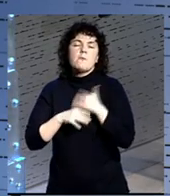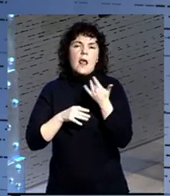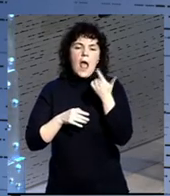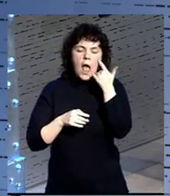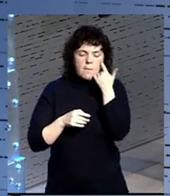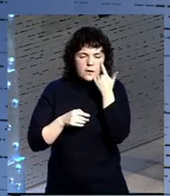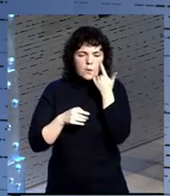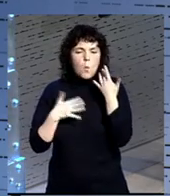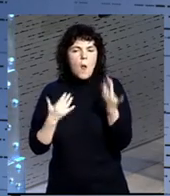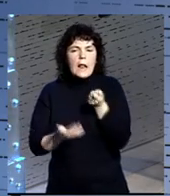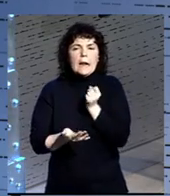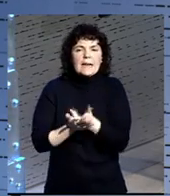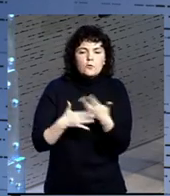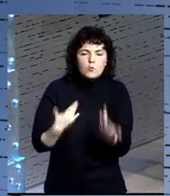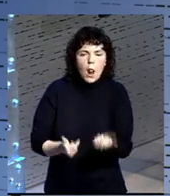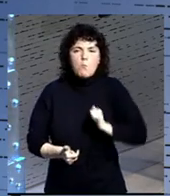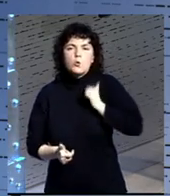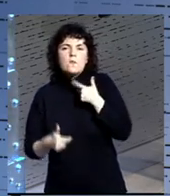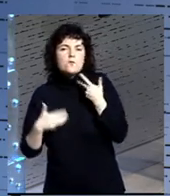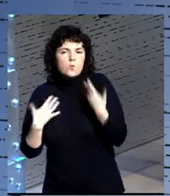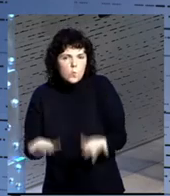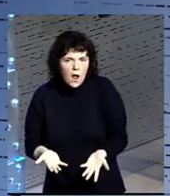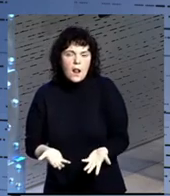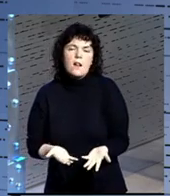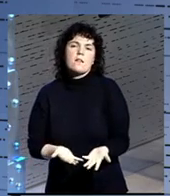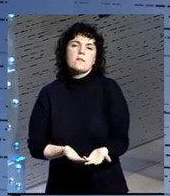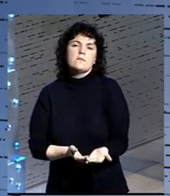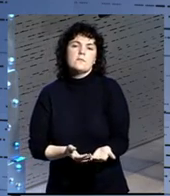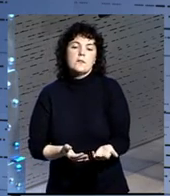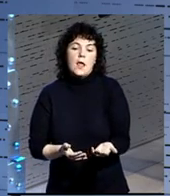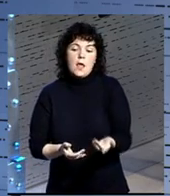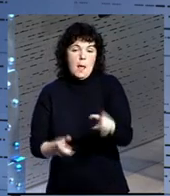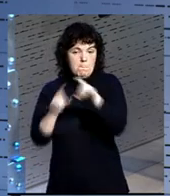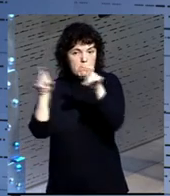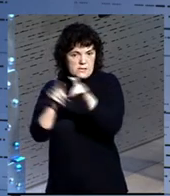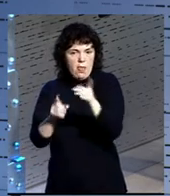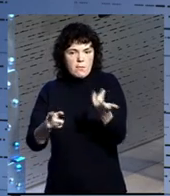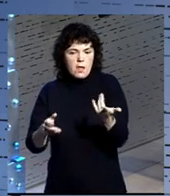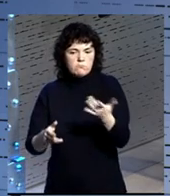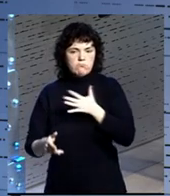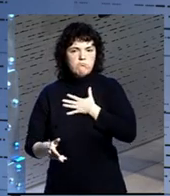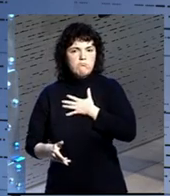son los retos, las oportunidades que ha de afrontar la empresa en ese